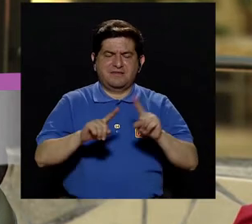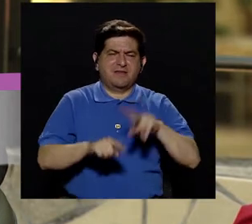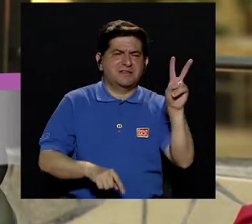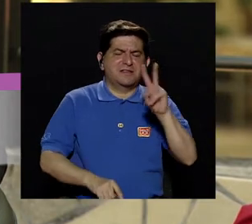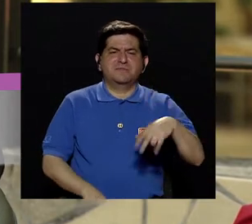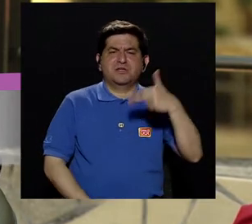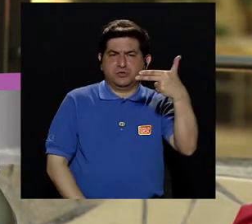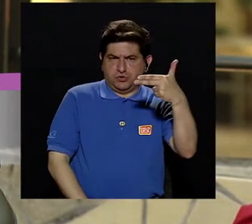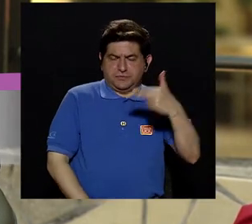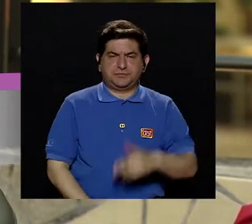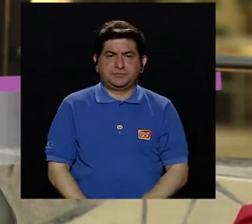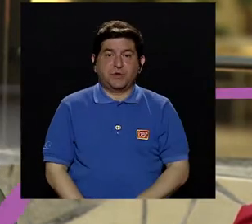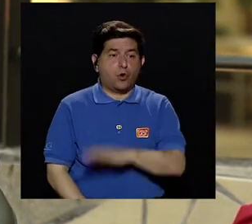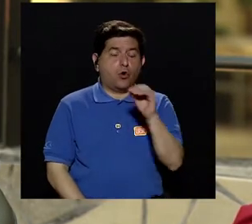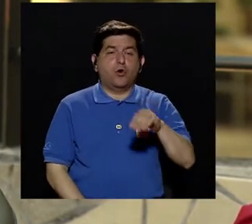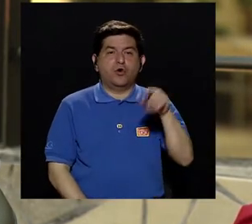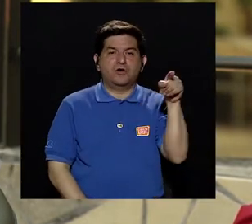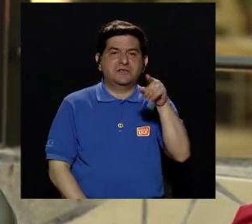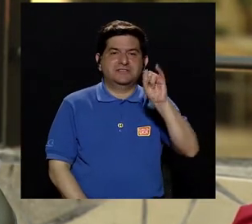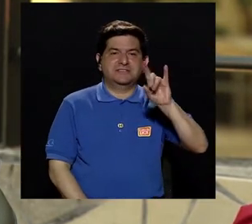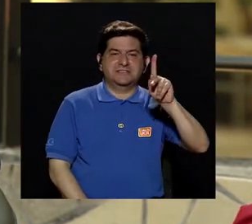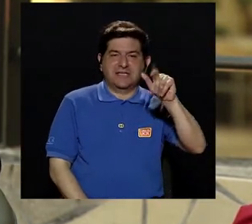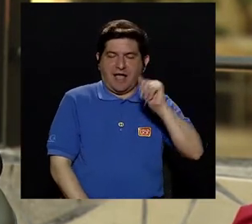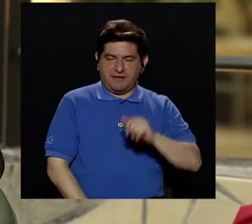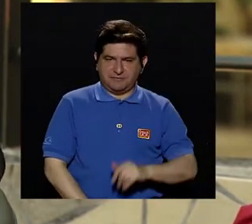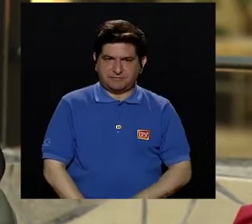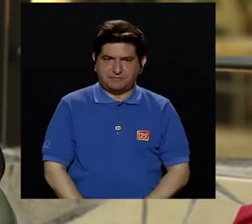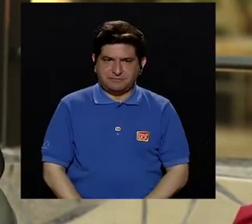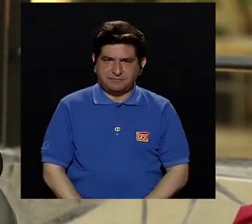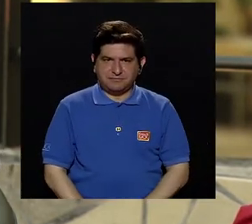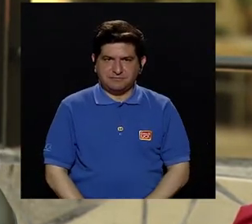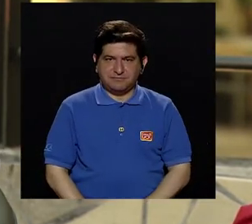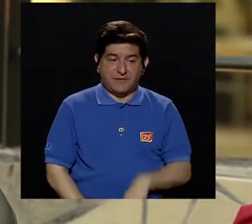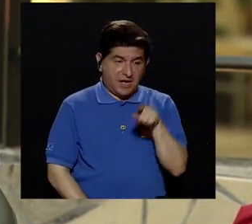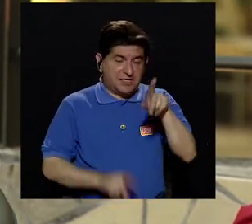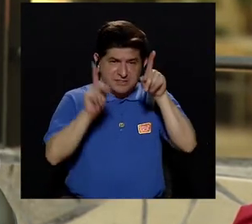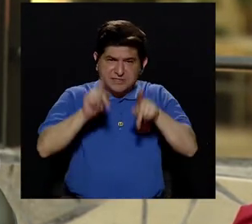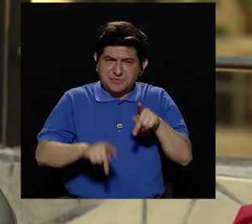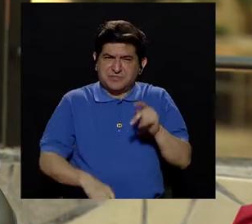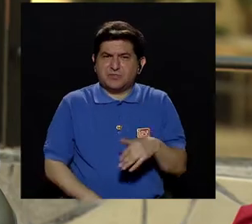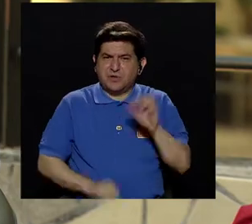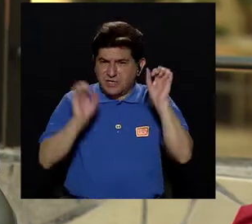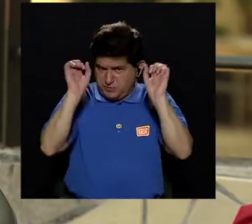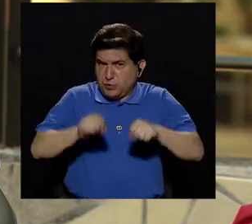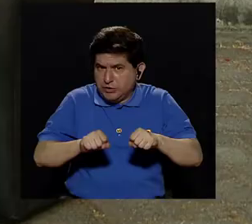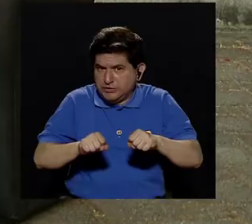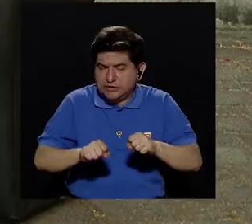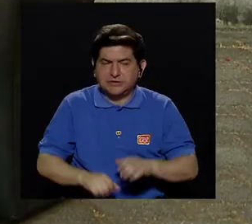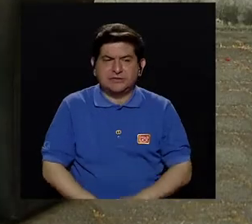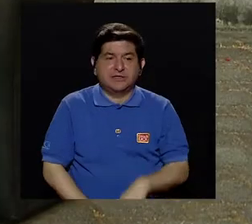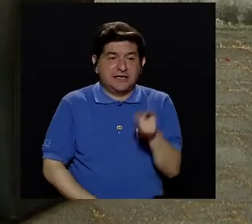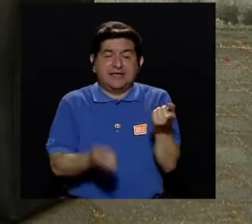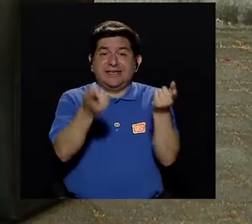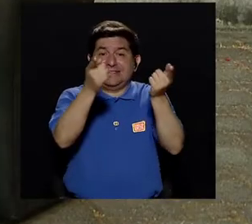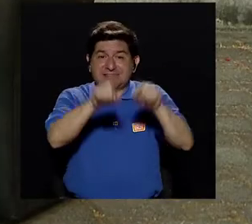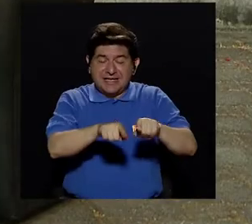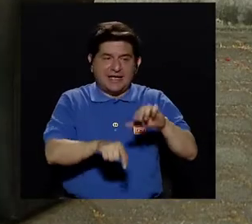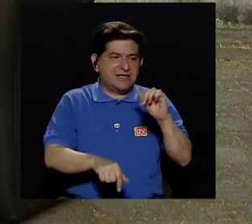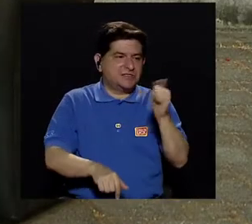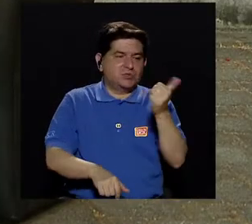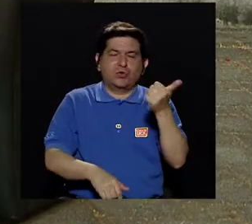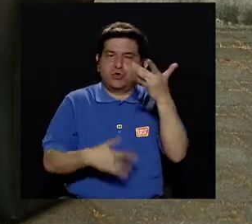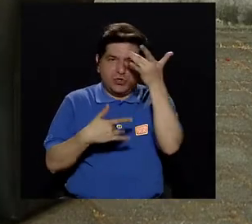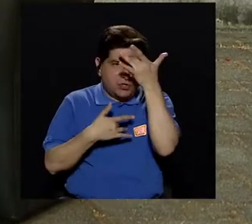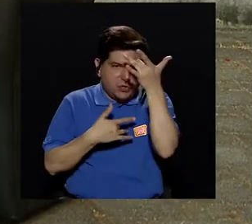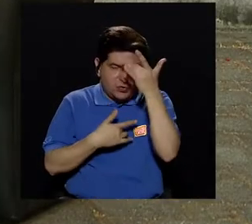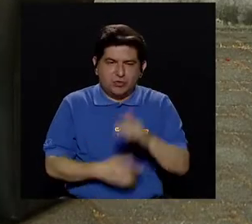chikungunya, eventualmente Zika, ¿qué consideraciones para estas personas? Sí, en este caso y para otro